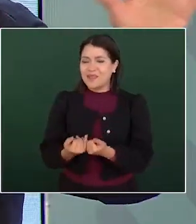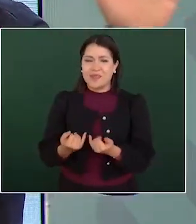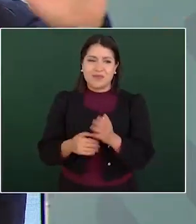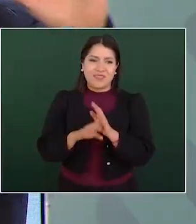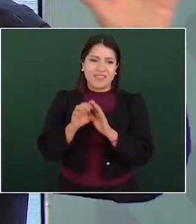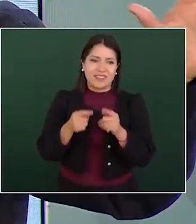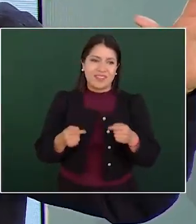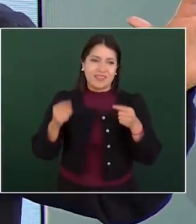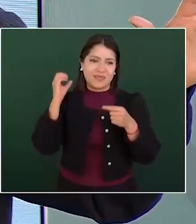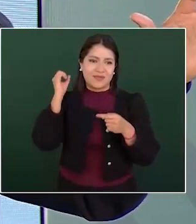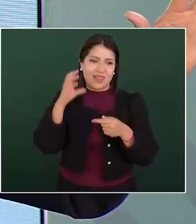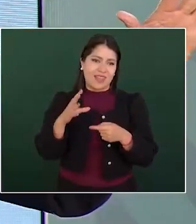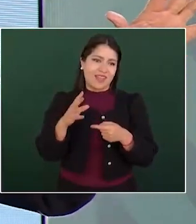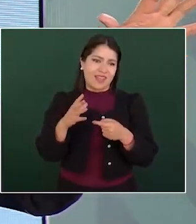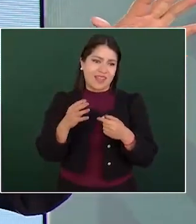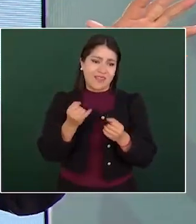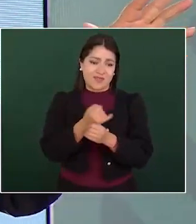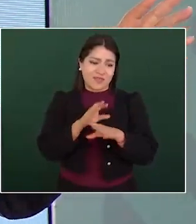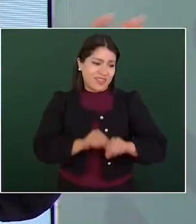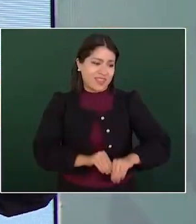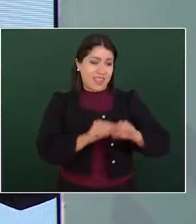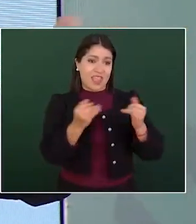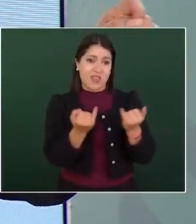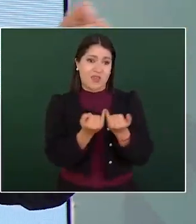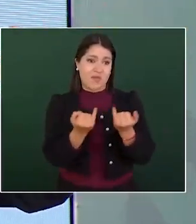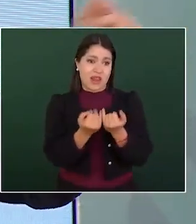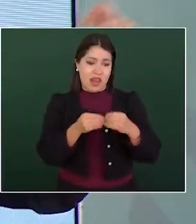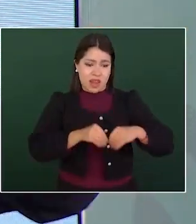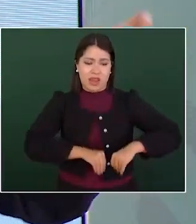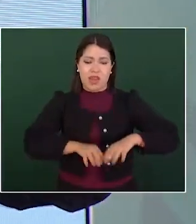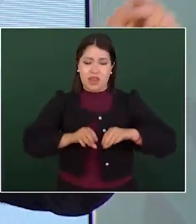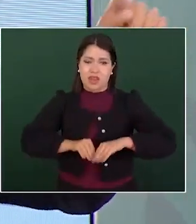fue difundido tanto como narco